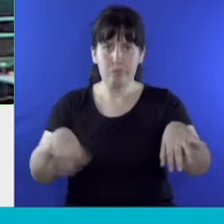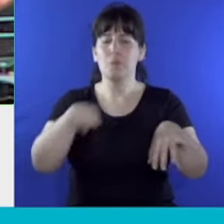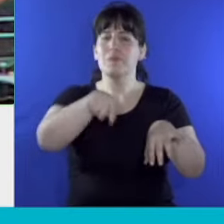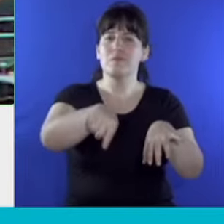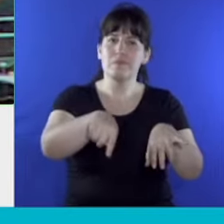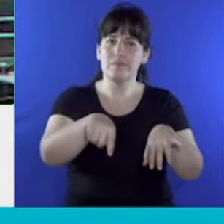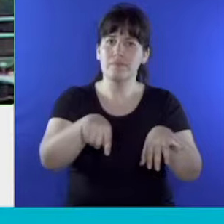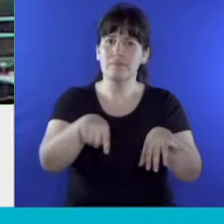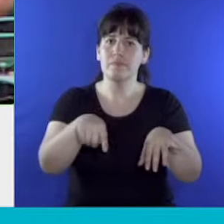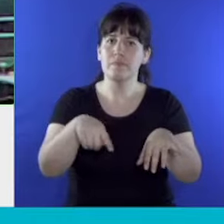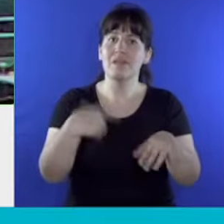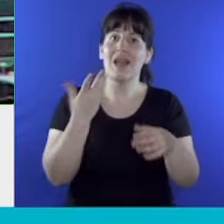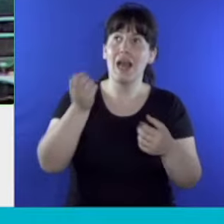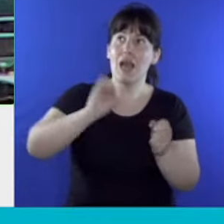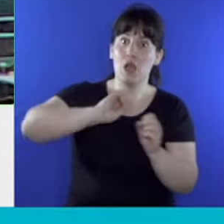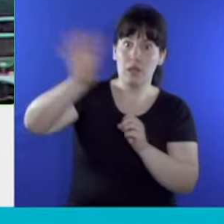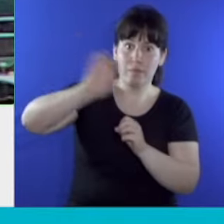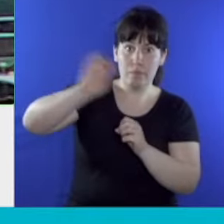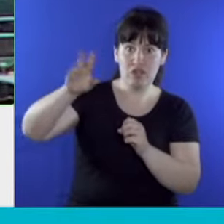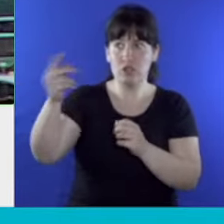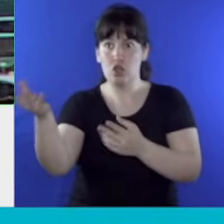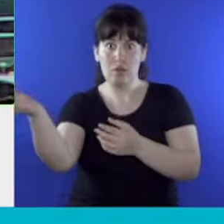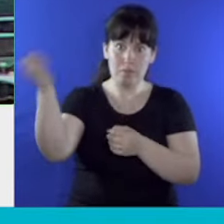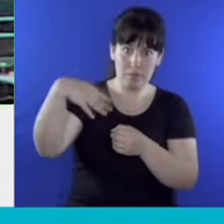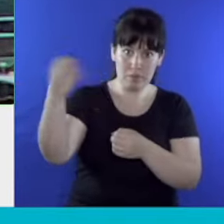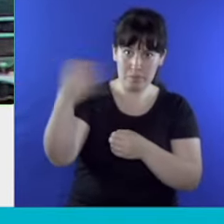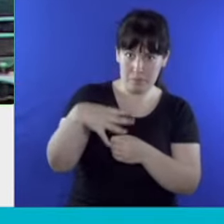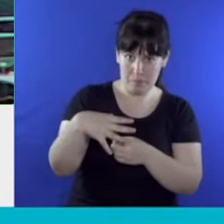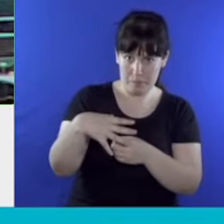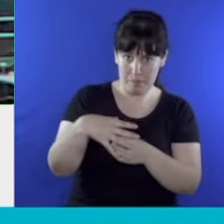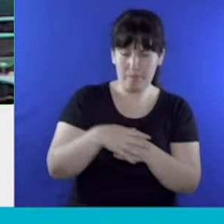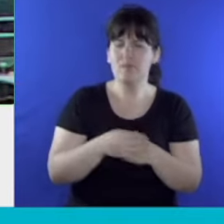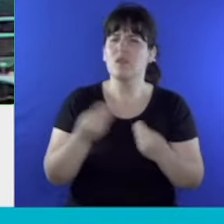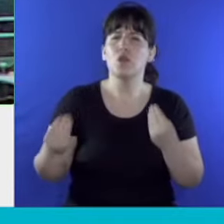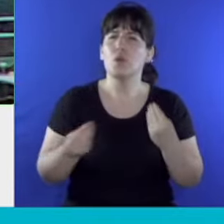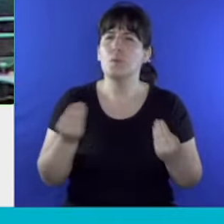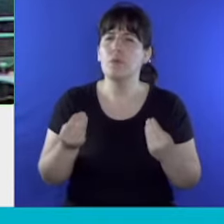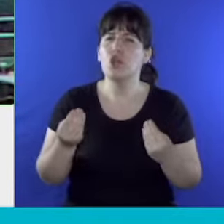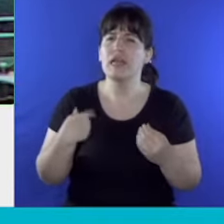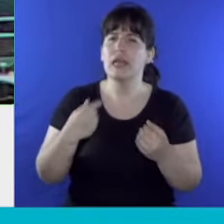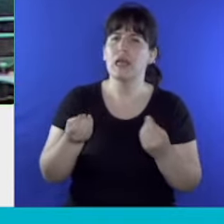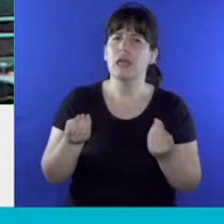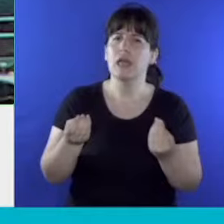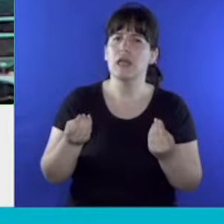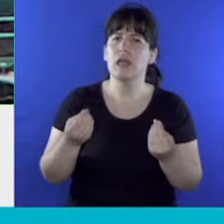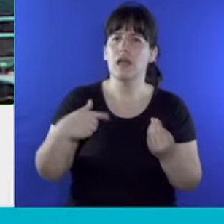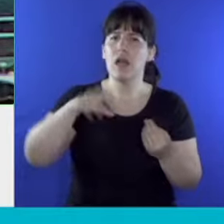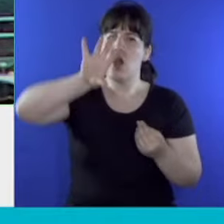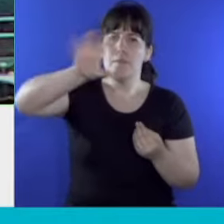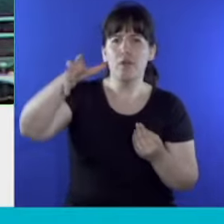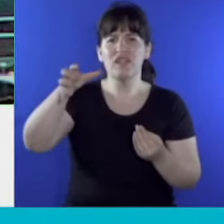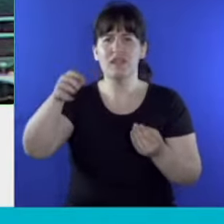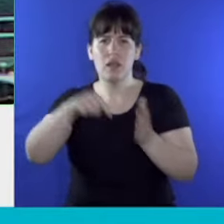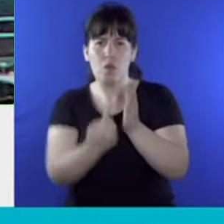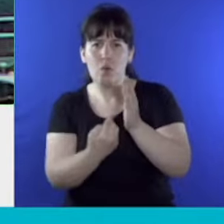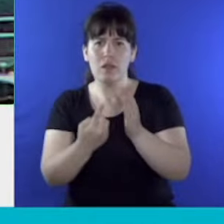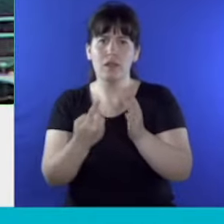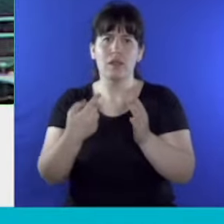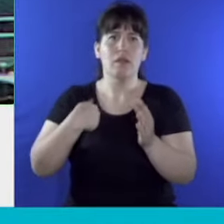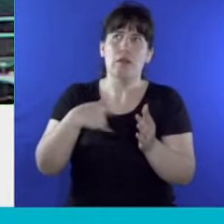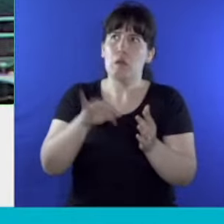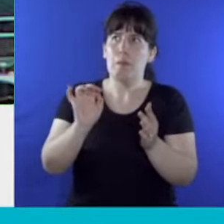terminación, la importación y la exportación. ¿Por qué no puede importar la provincia de Buenos Aires medicamentos